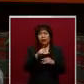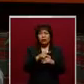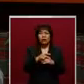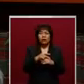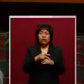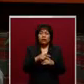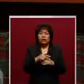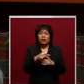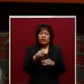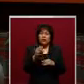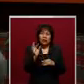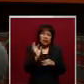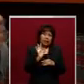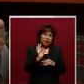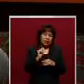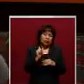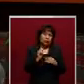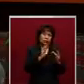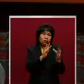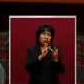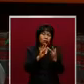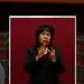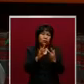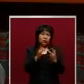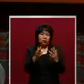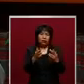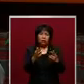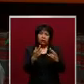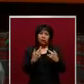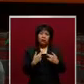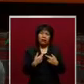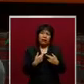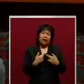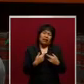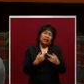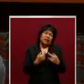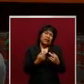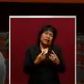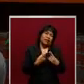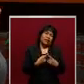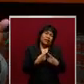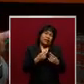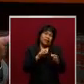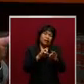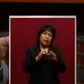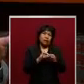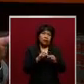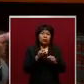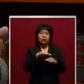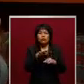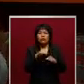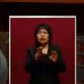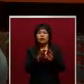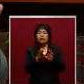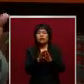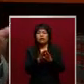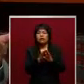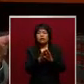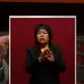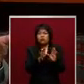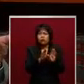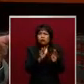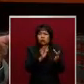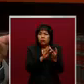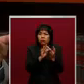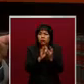alguien de pronto ya no se conectó o ya no recibimos sus trabajos, buscar la manera de entrar en contacto con ellos, irlos a ver